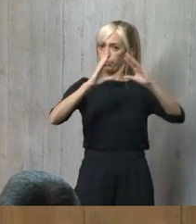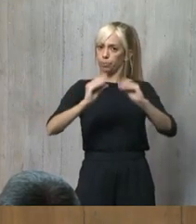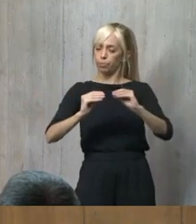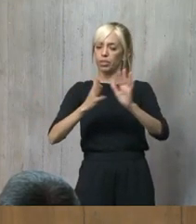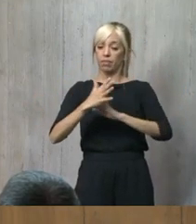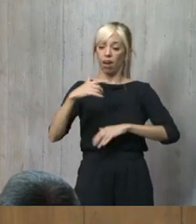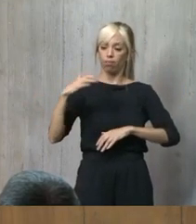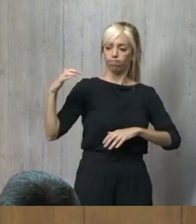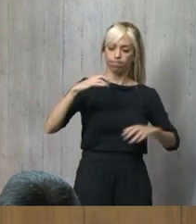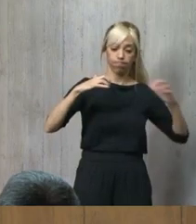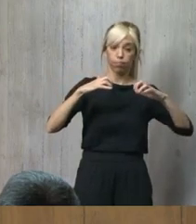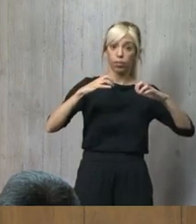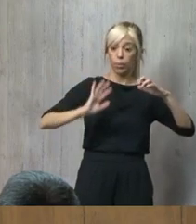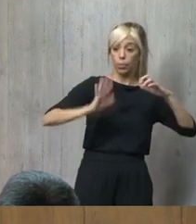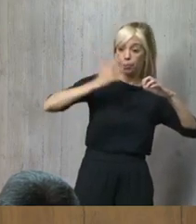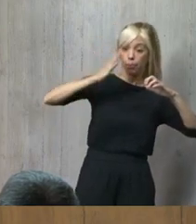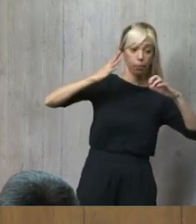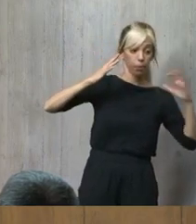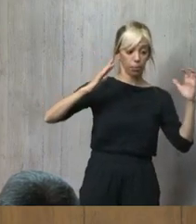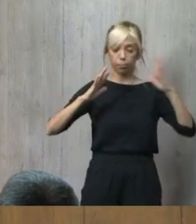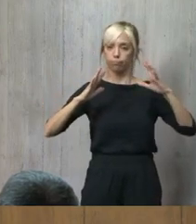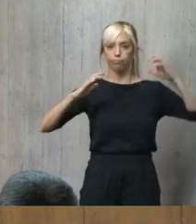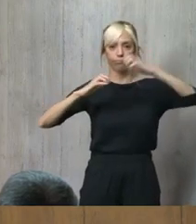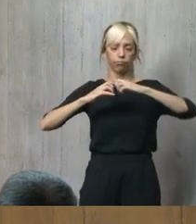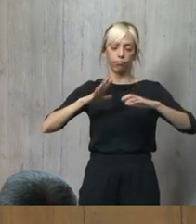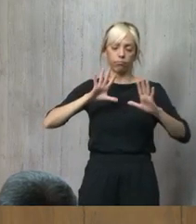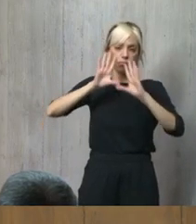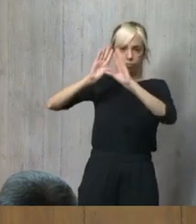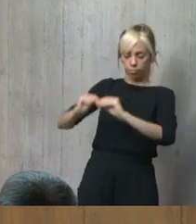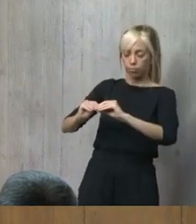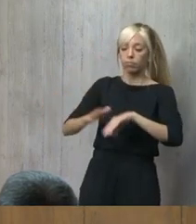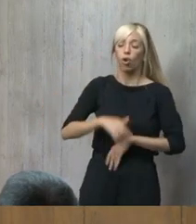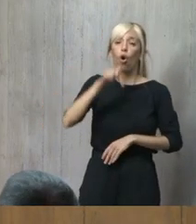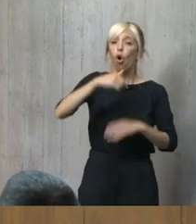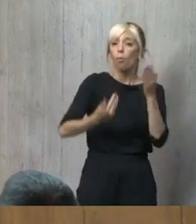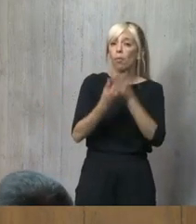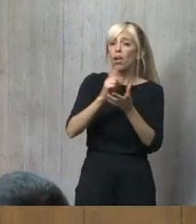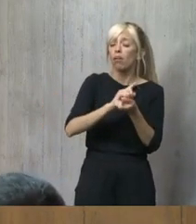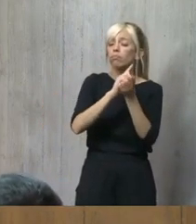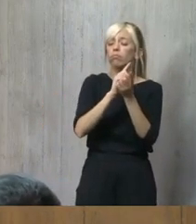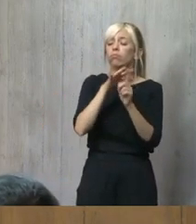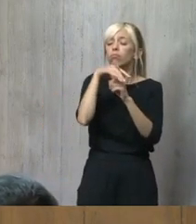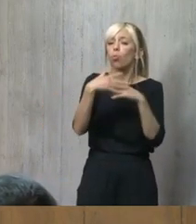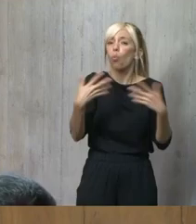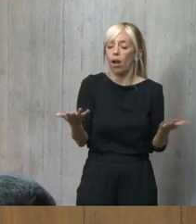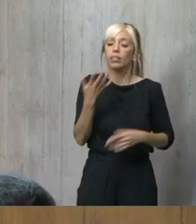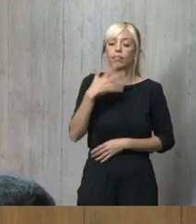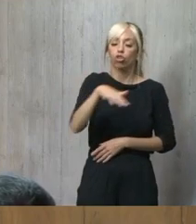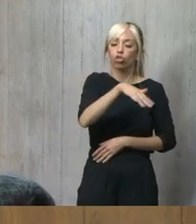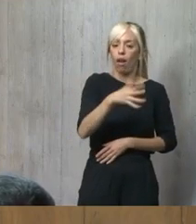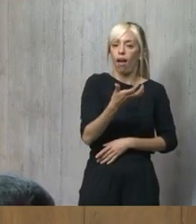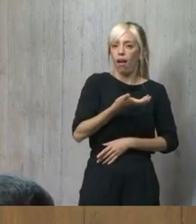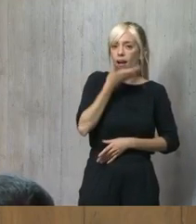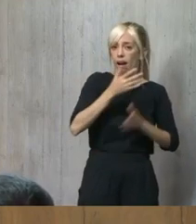contra el otro se autoextingue, ¿vale? Hoy por la mañana, ¿qué nos encontrábamos? Encontrábamos puntos calientes, sobre